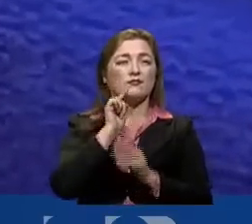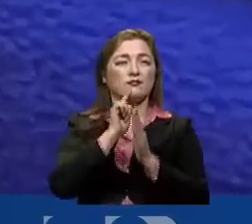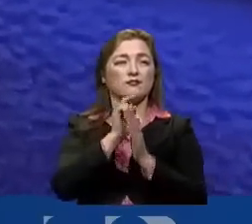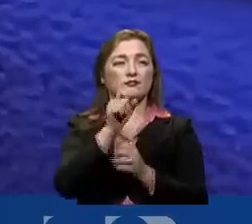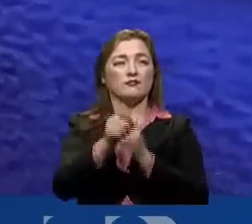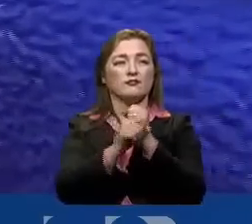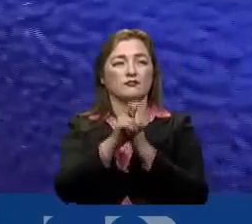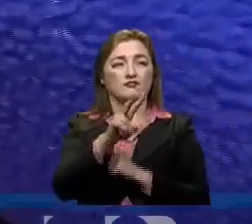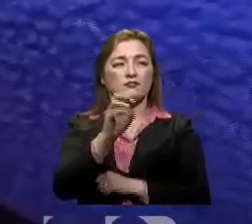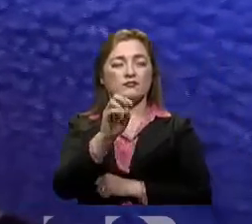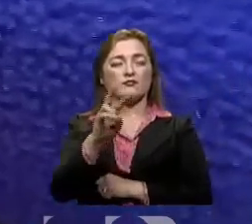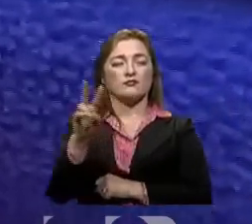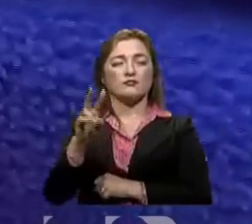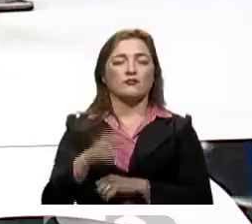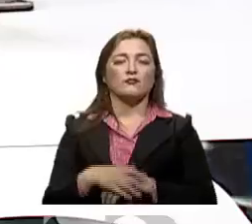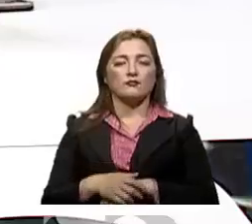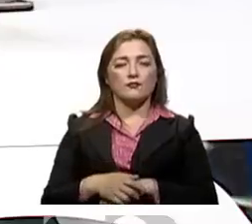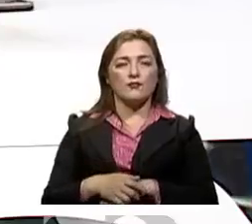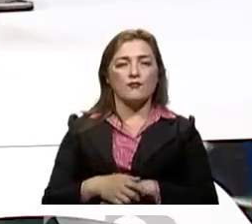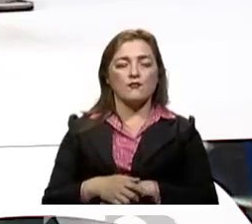en el 2022.